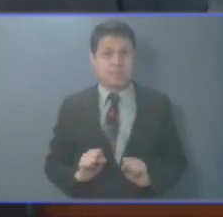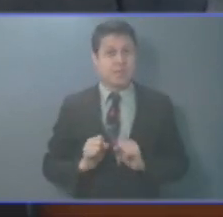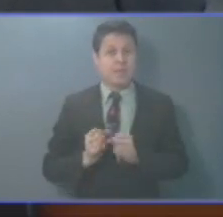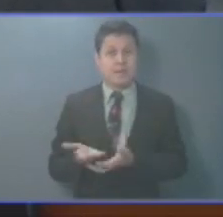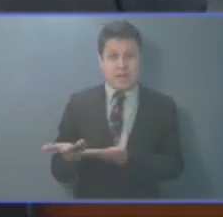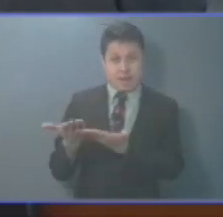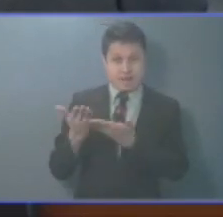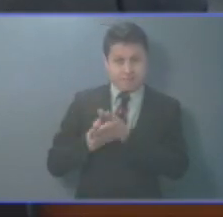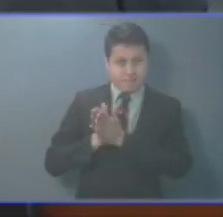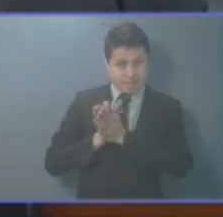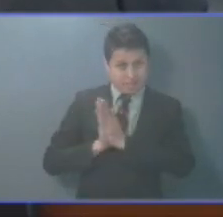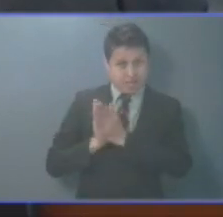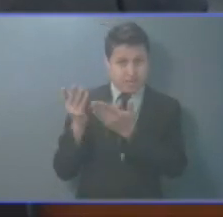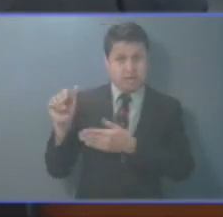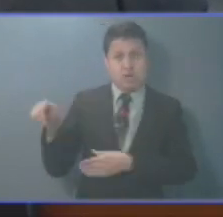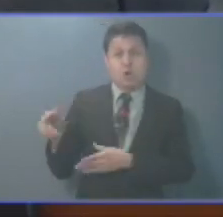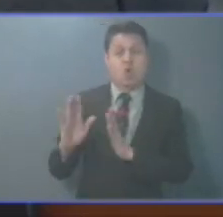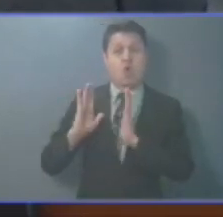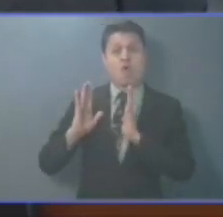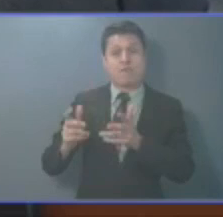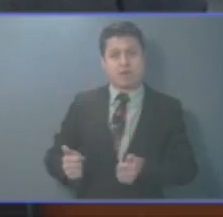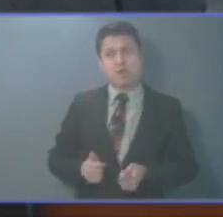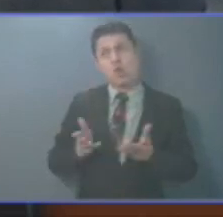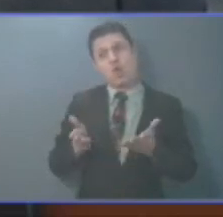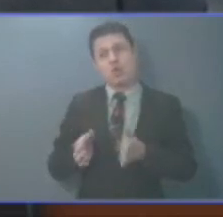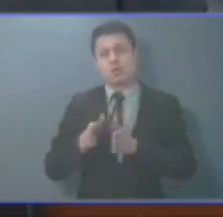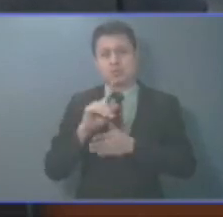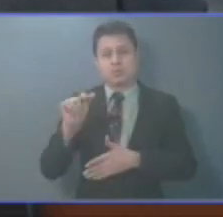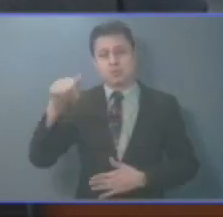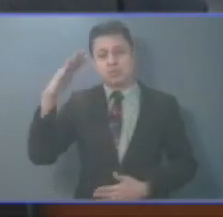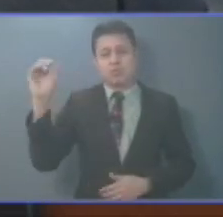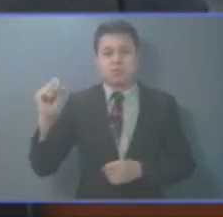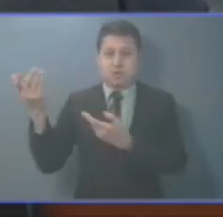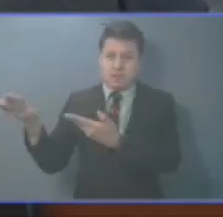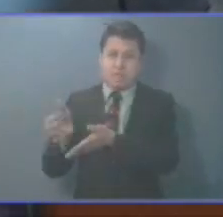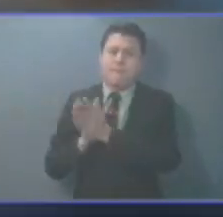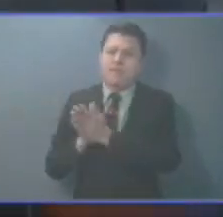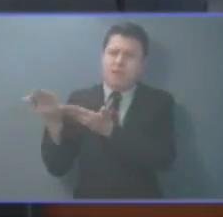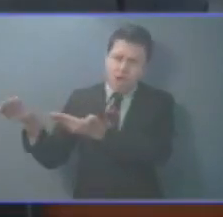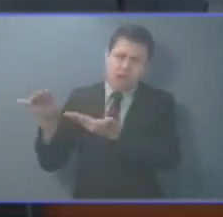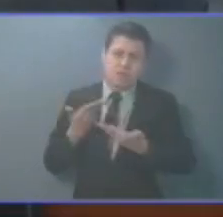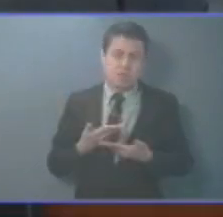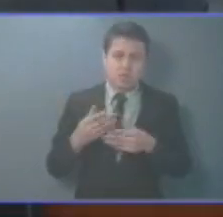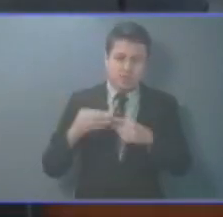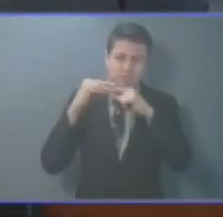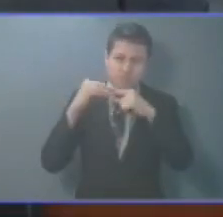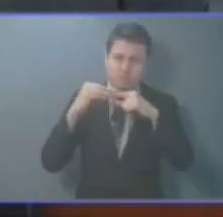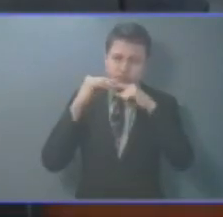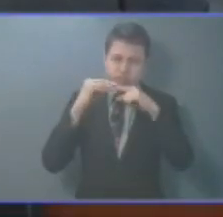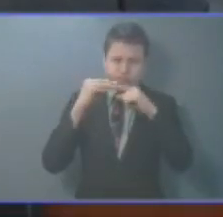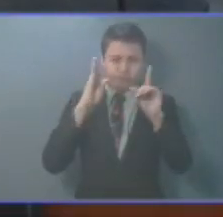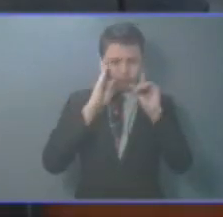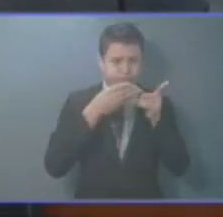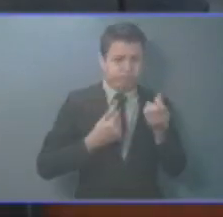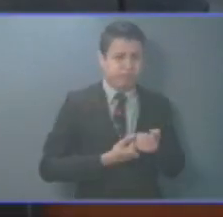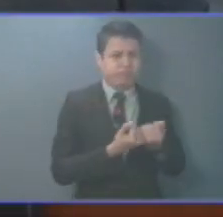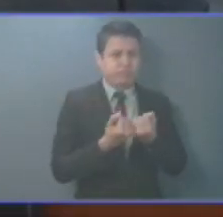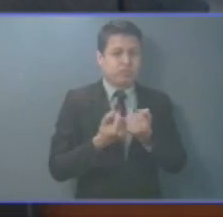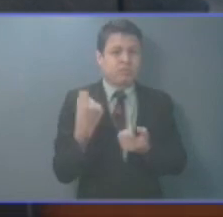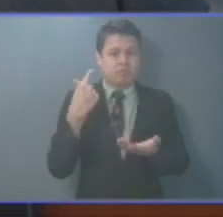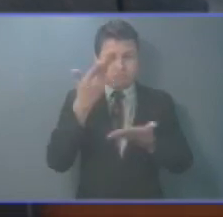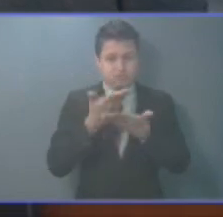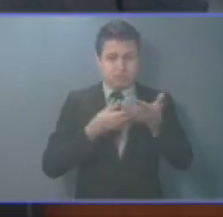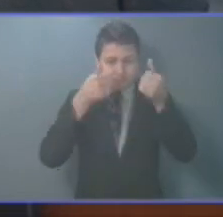técnica o financiera a gobiernos u organismos internacionales especializados. De igual manera podrá acordar